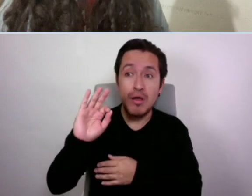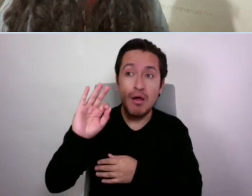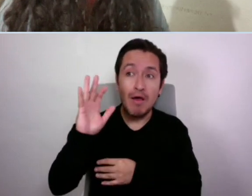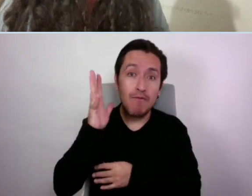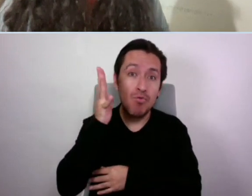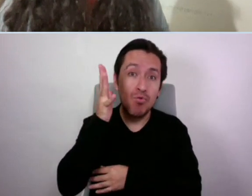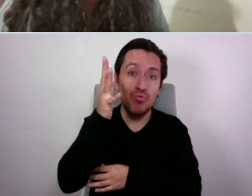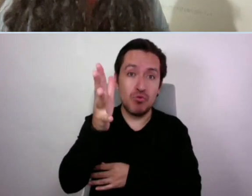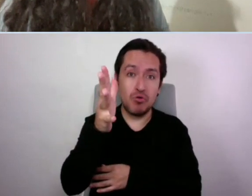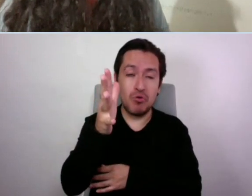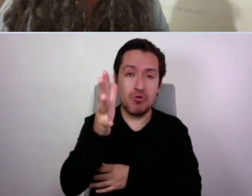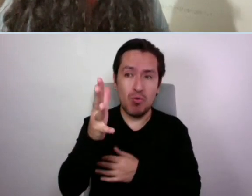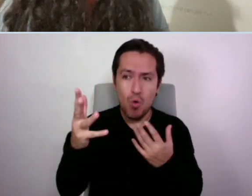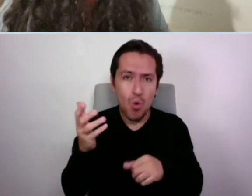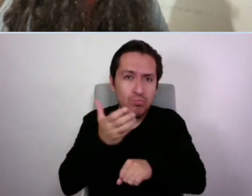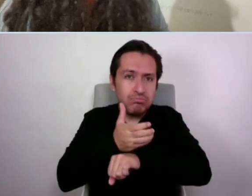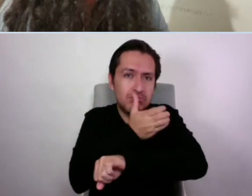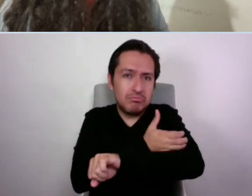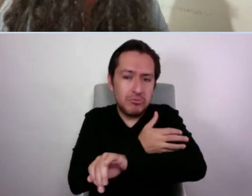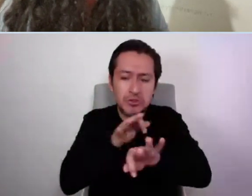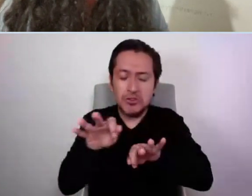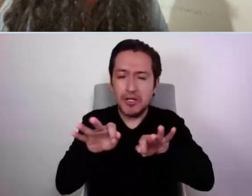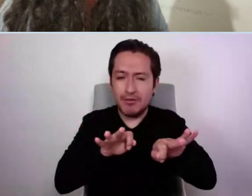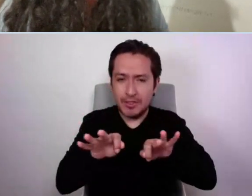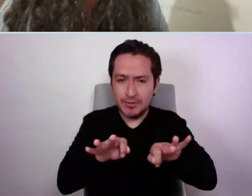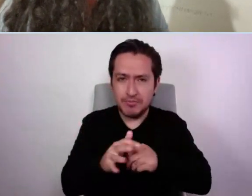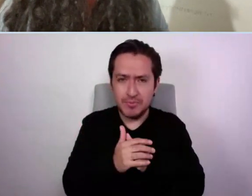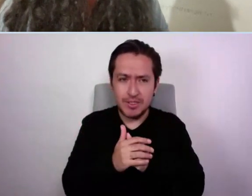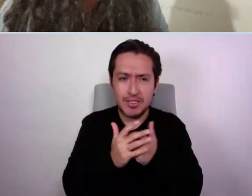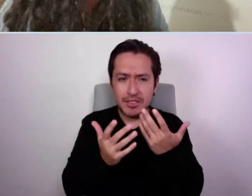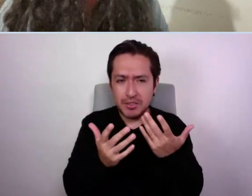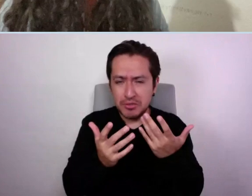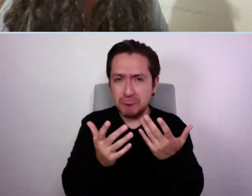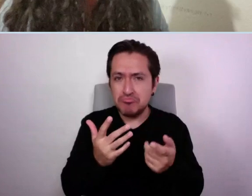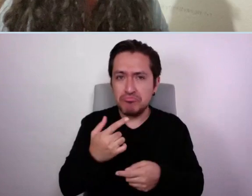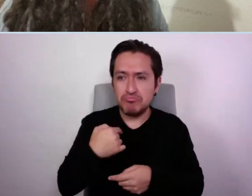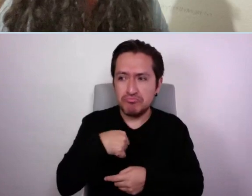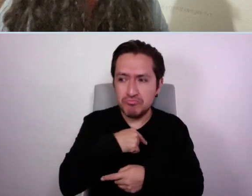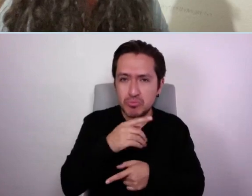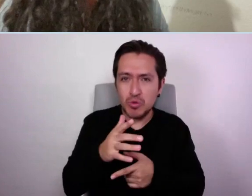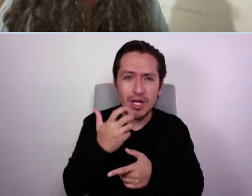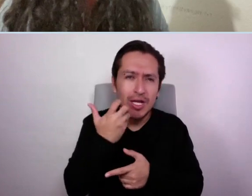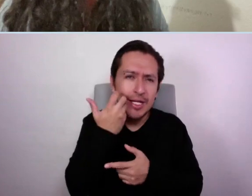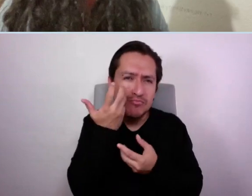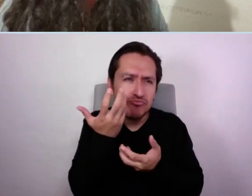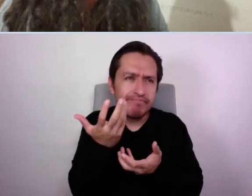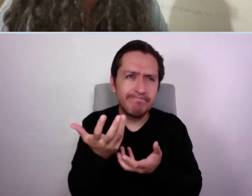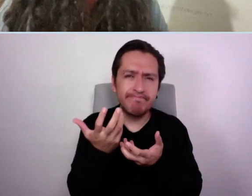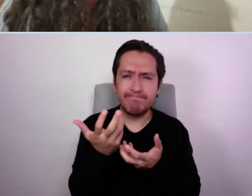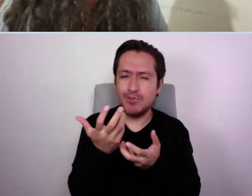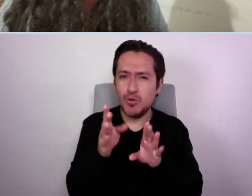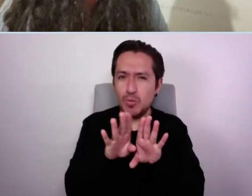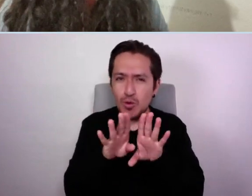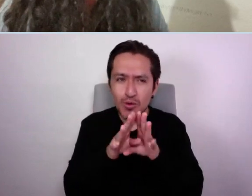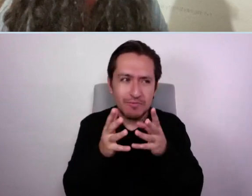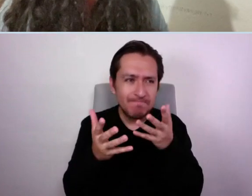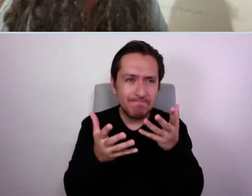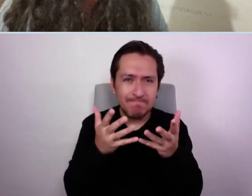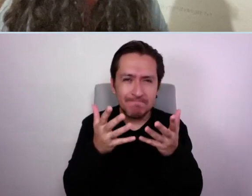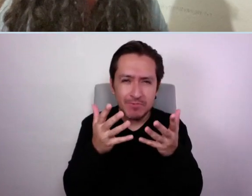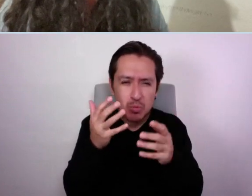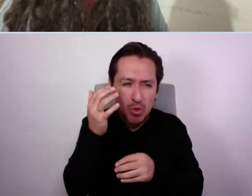eh gustamos Y nos interesa o estamos deseosas de reflexionar acompañadas y con